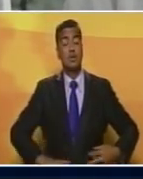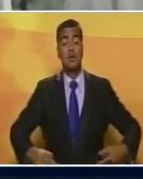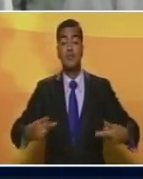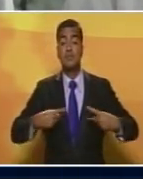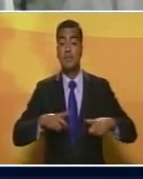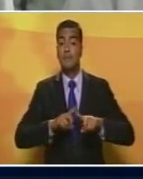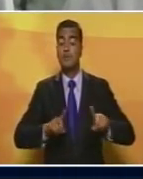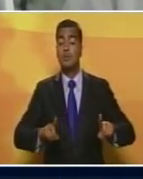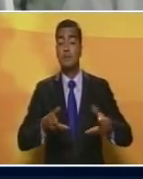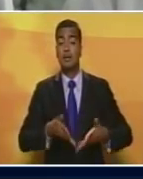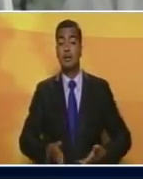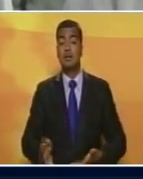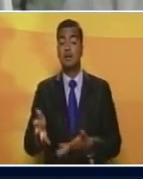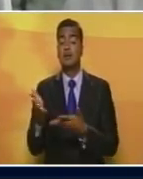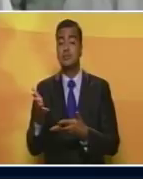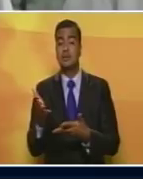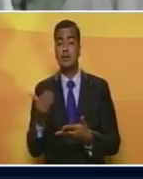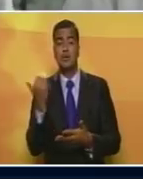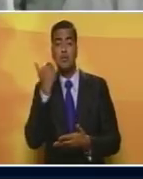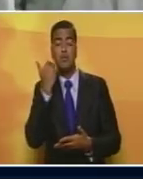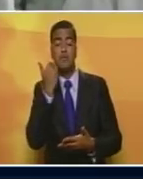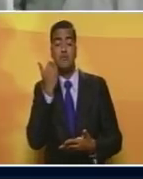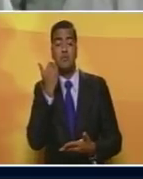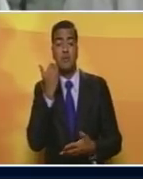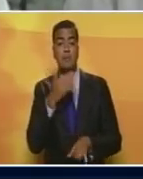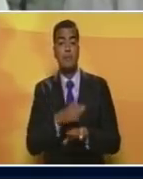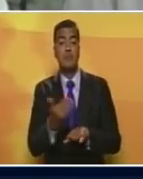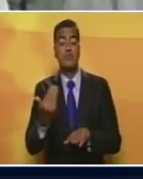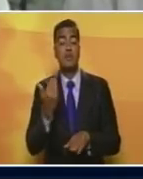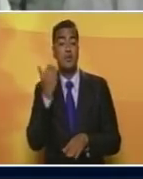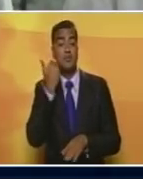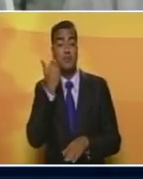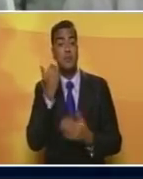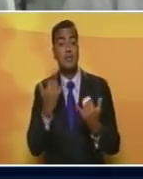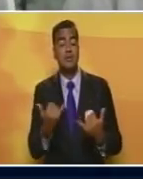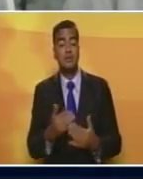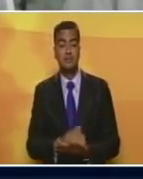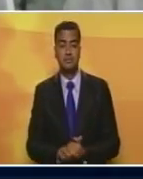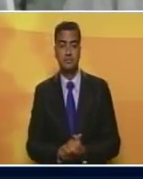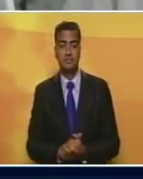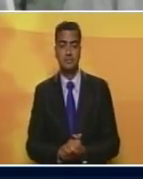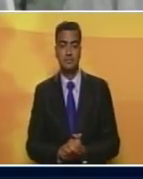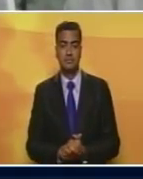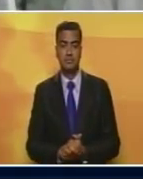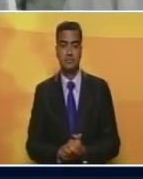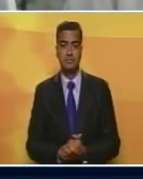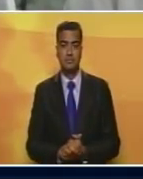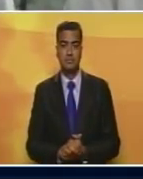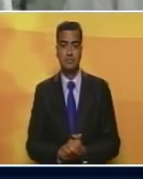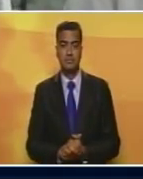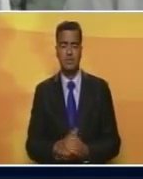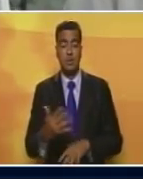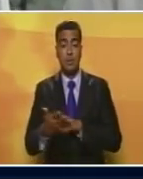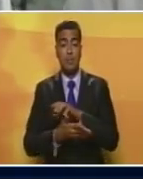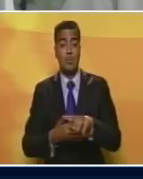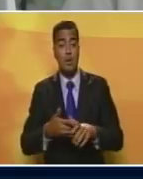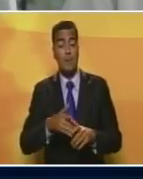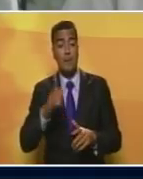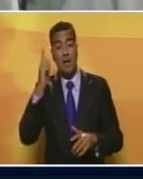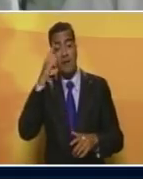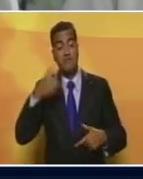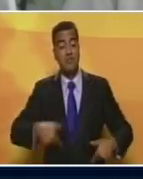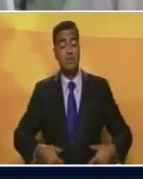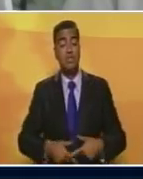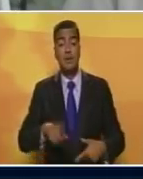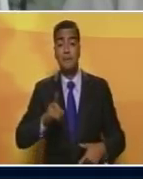casos que estuvimos evaluando son pretérminos, son niños que tienen entre 600 y 900 gramos, 700 gramos en promedio, son niños que su condición de pretérmino per